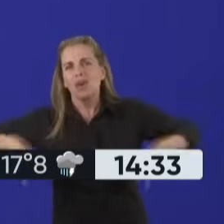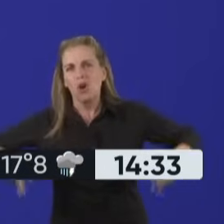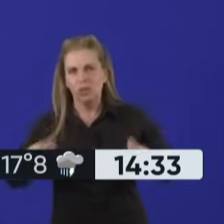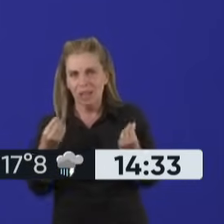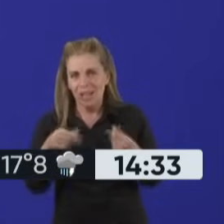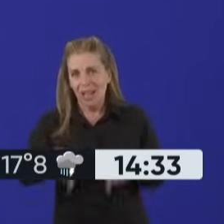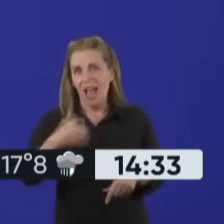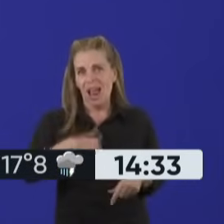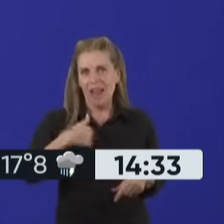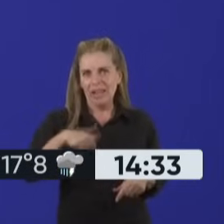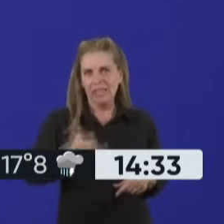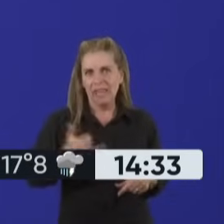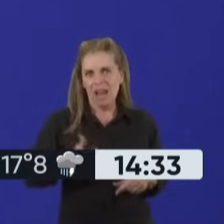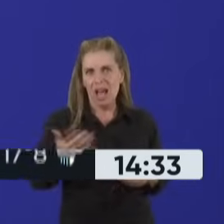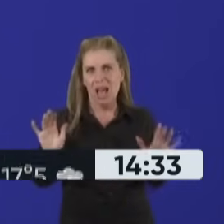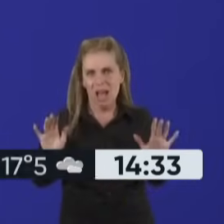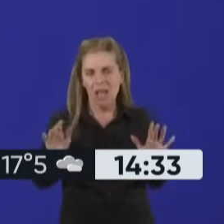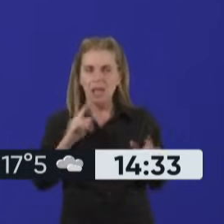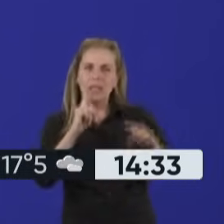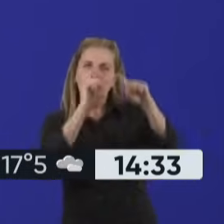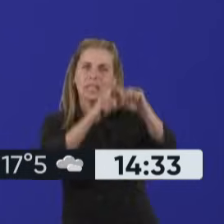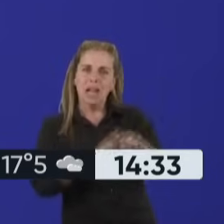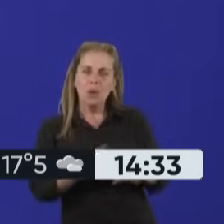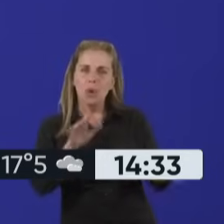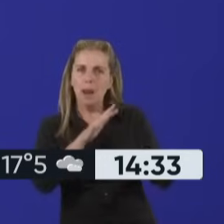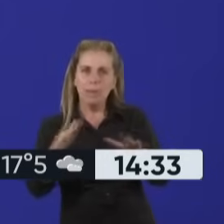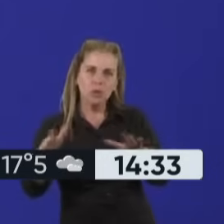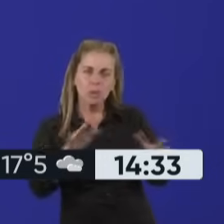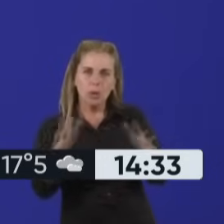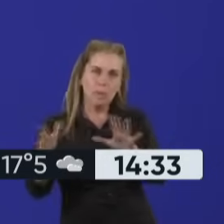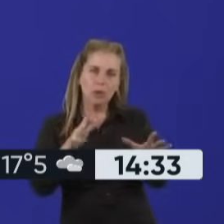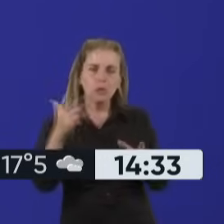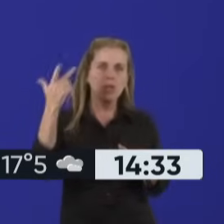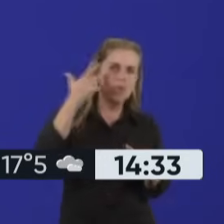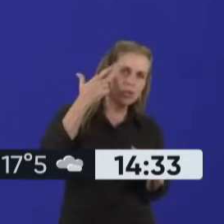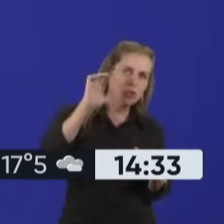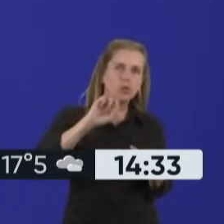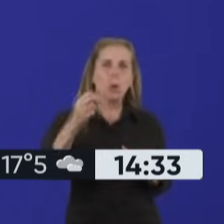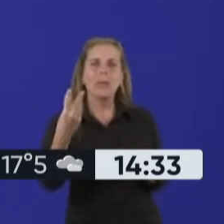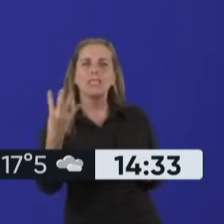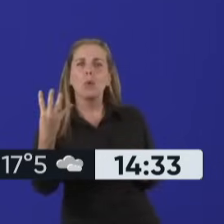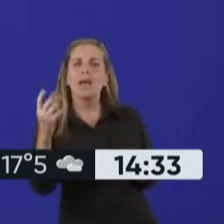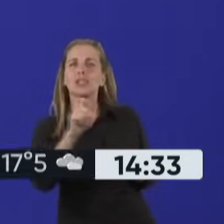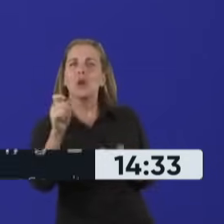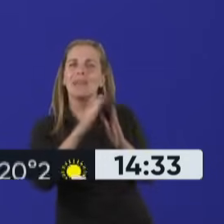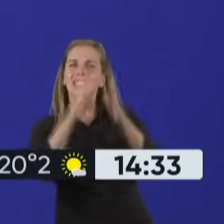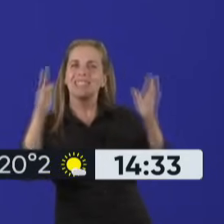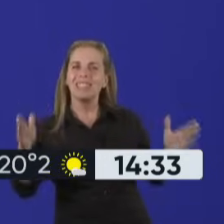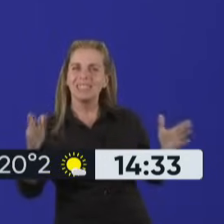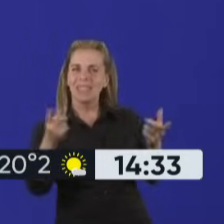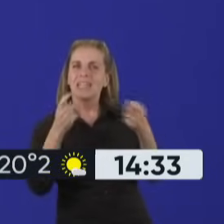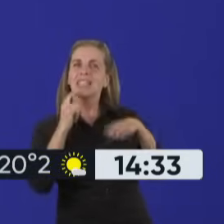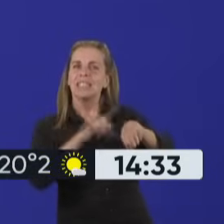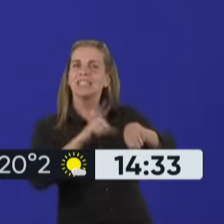en Argentina se estiman que son entre 18 y 24 meses. Es más,